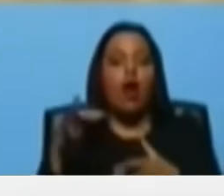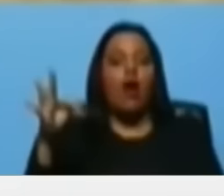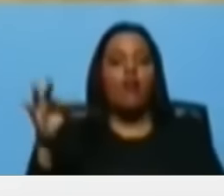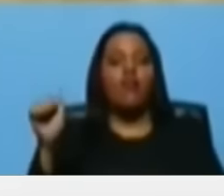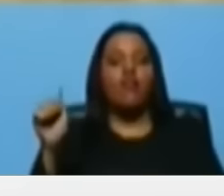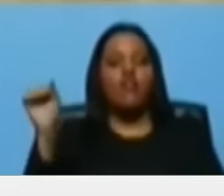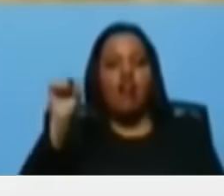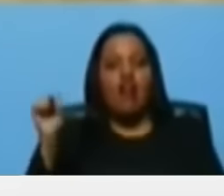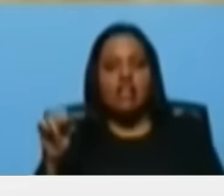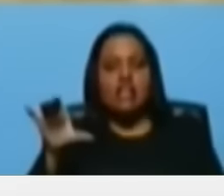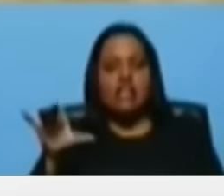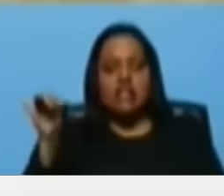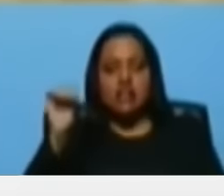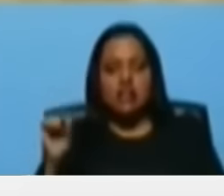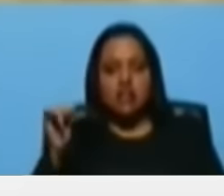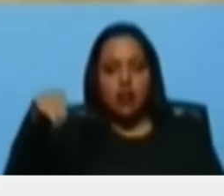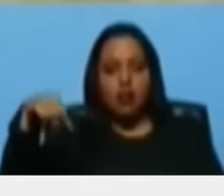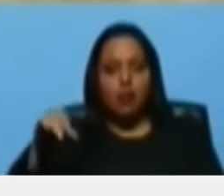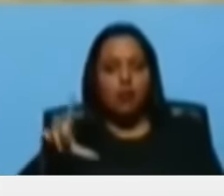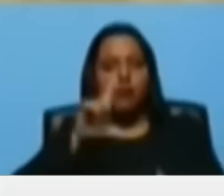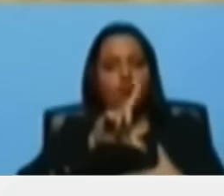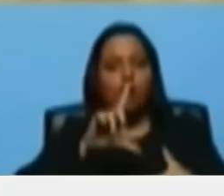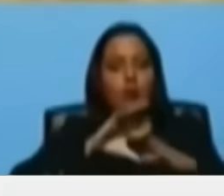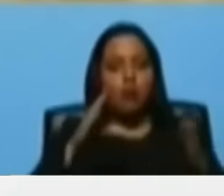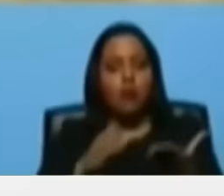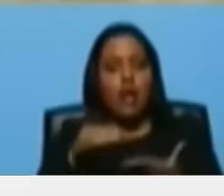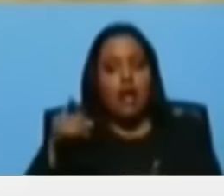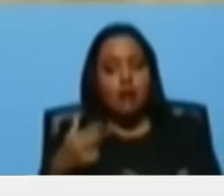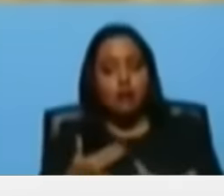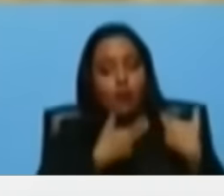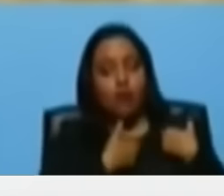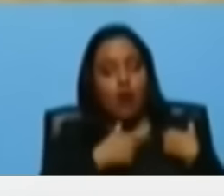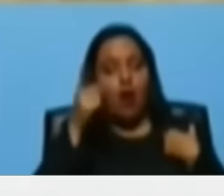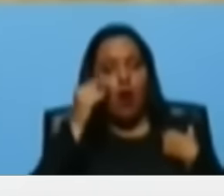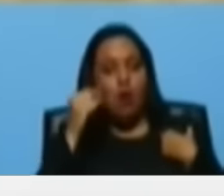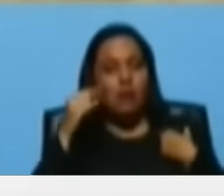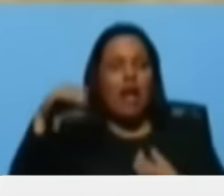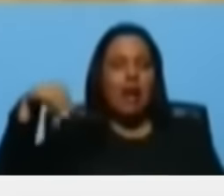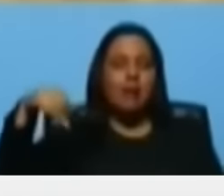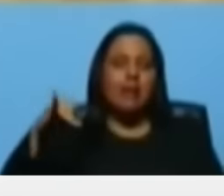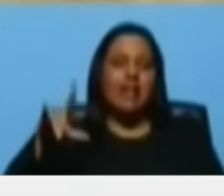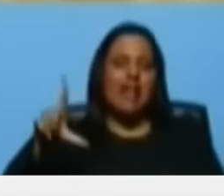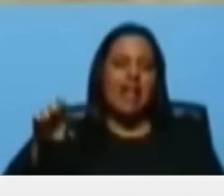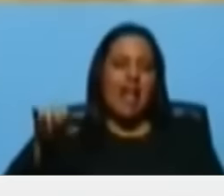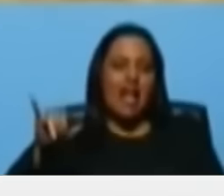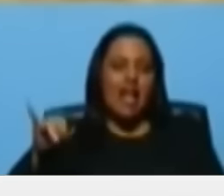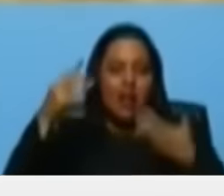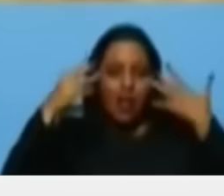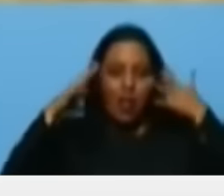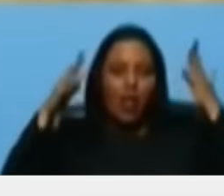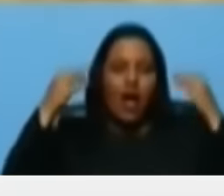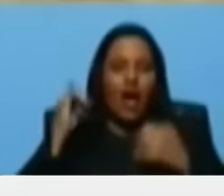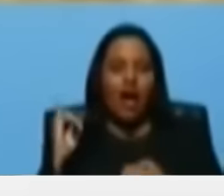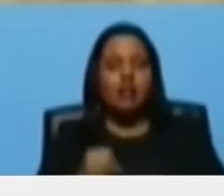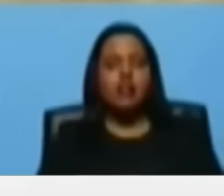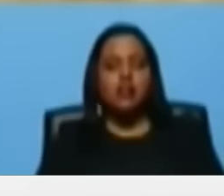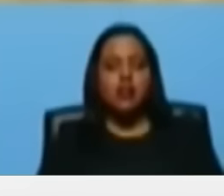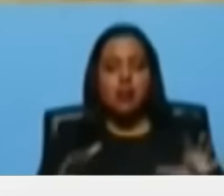mundo. Ellos son responsables de la llegada de Milei y de los fascistas. Tienen una alianza TikTok con el